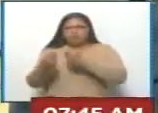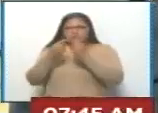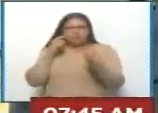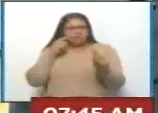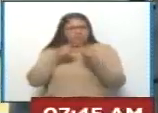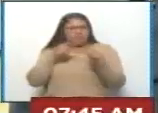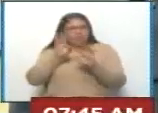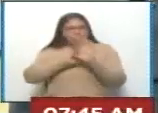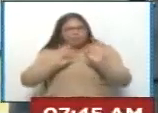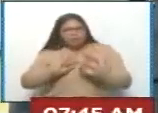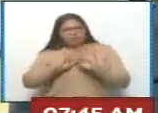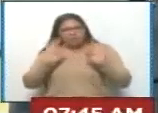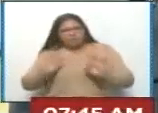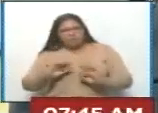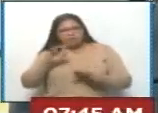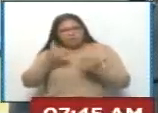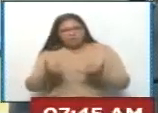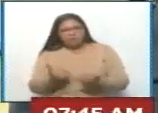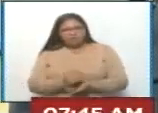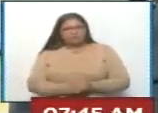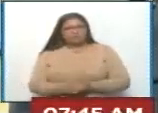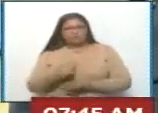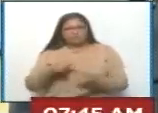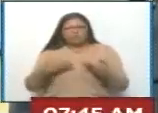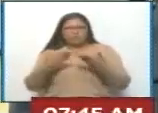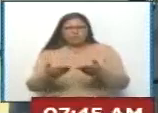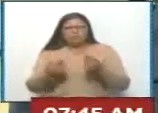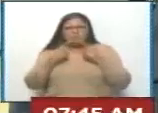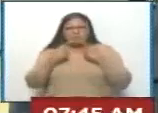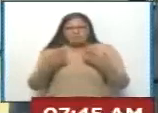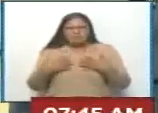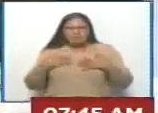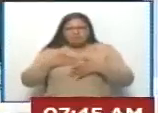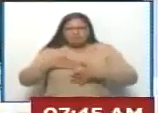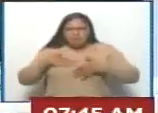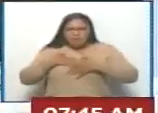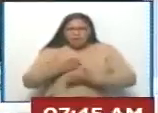mecanismo para dar bienestar al pueblo. Nos habla de una reunión